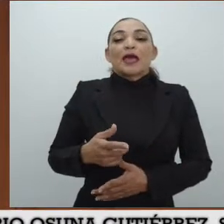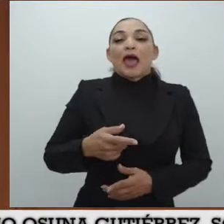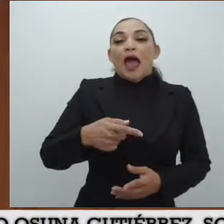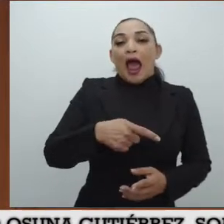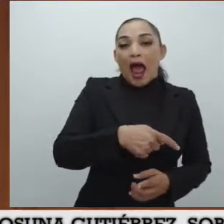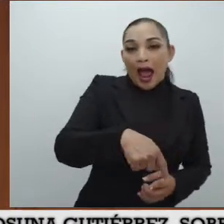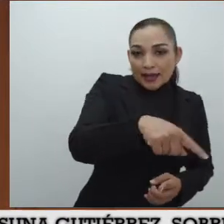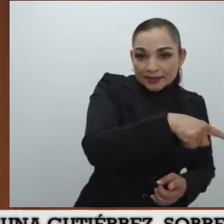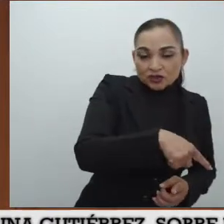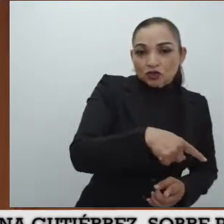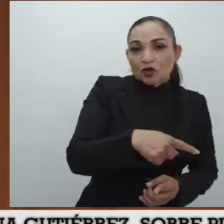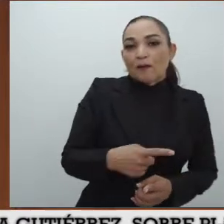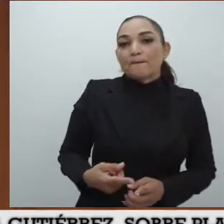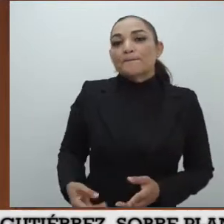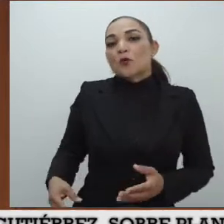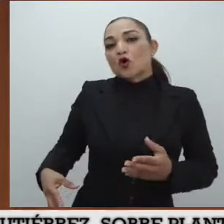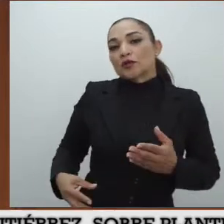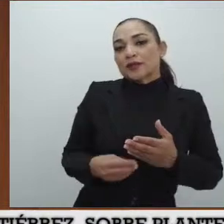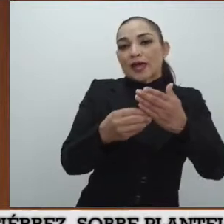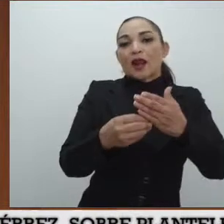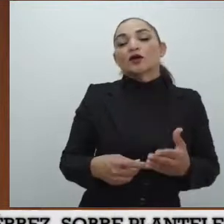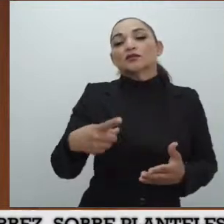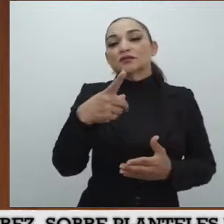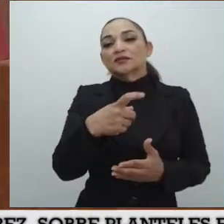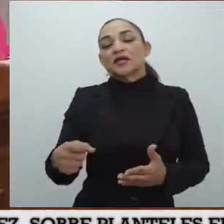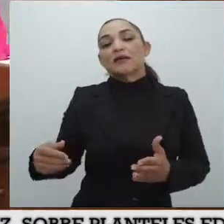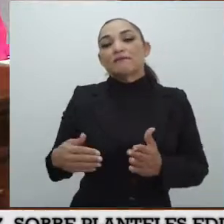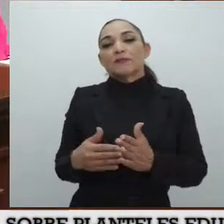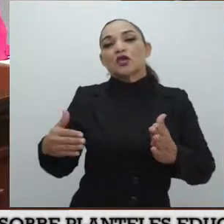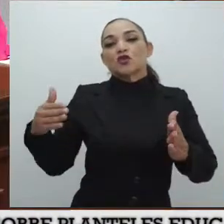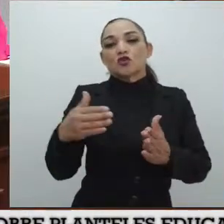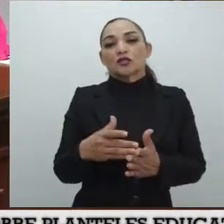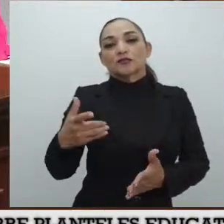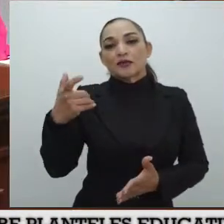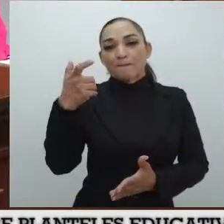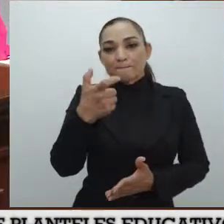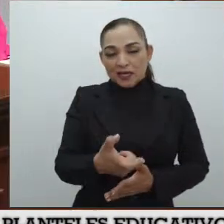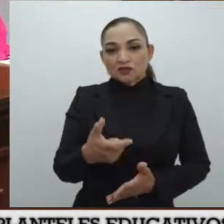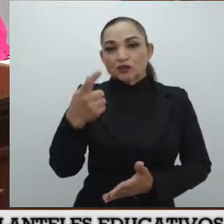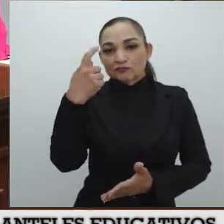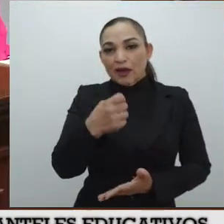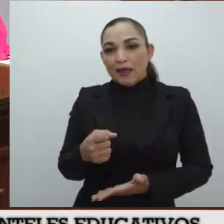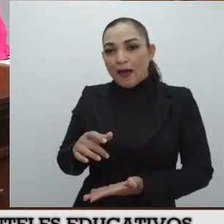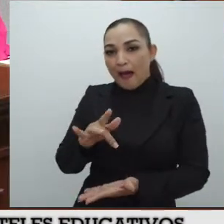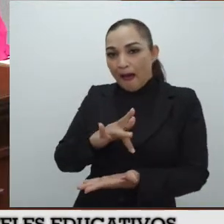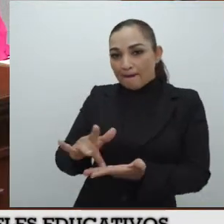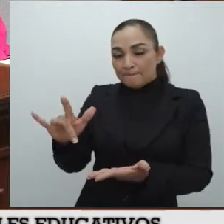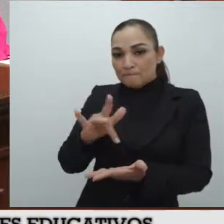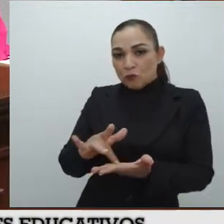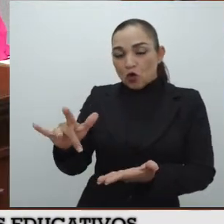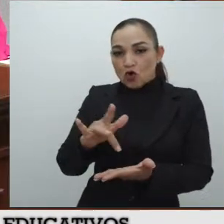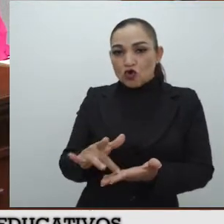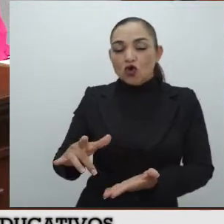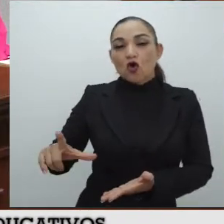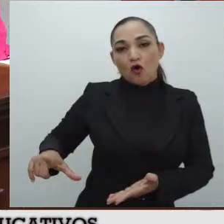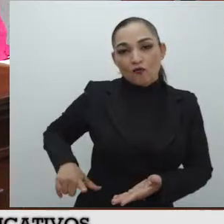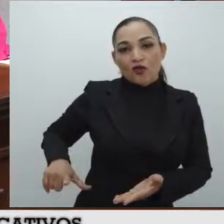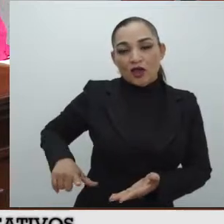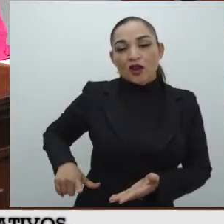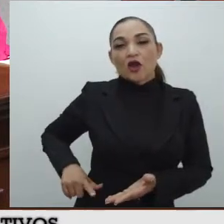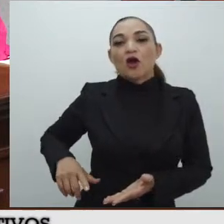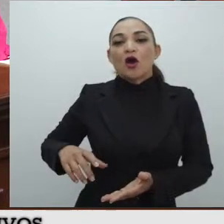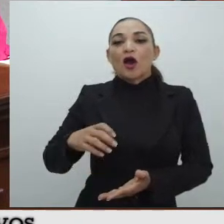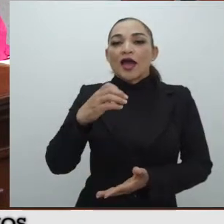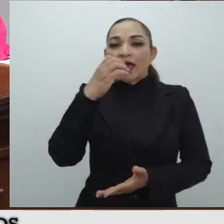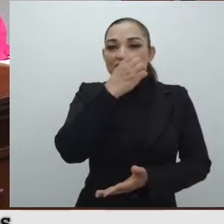que sumarle 100 millones de pesos que el gobierno del estado está aportando para el programa La Escuela es Nuestra, más 118 millones